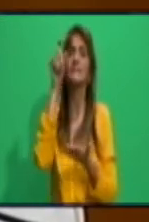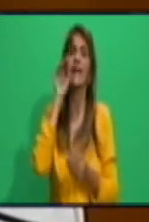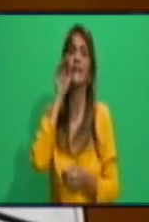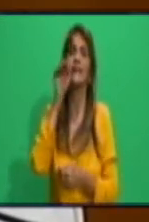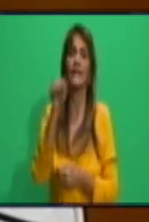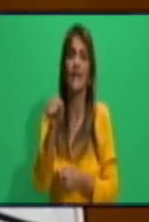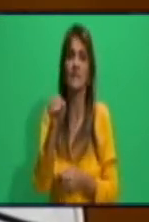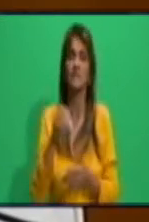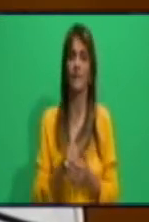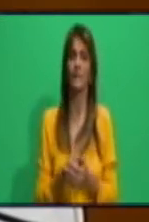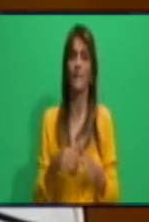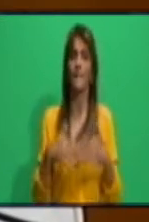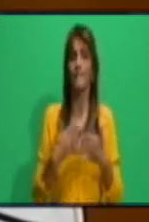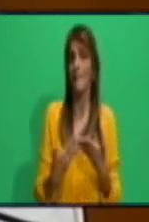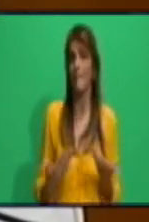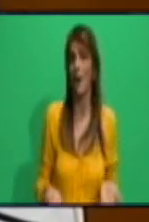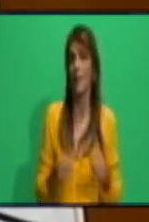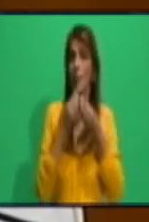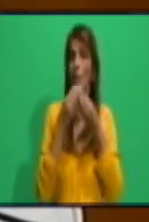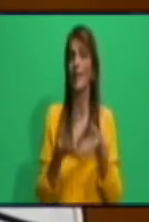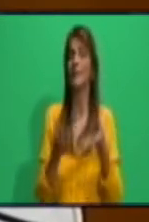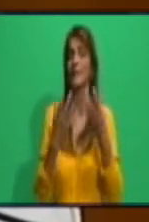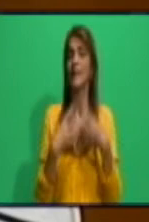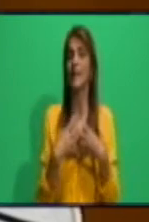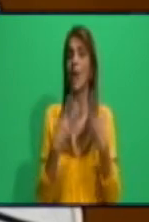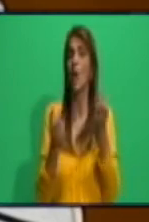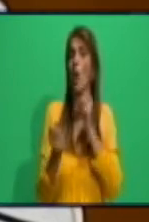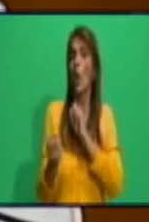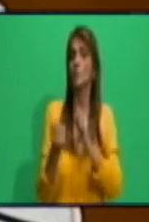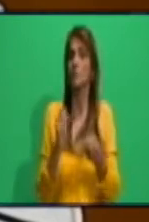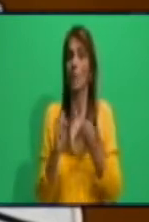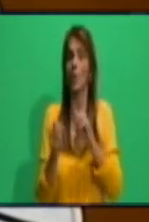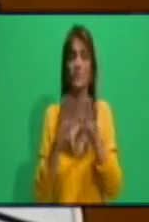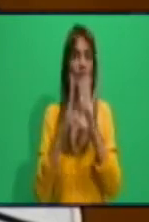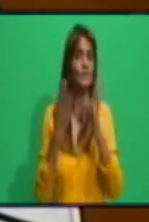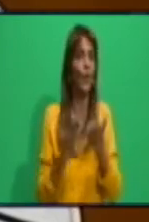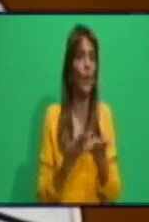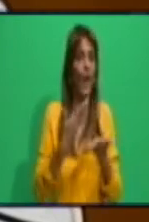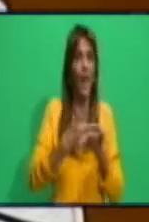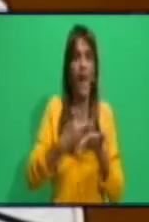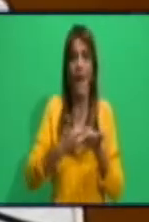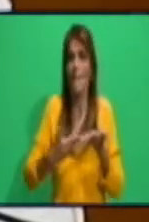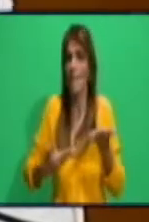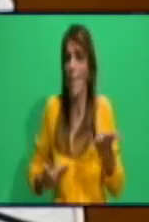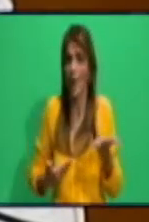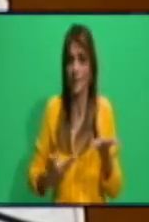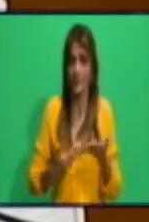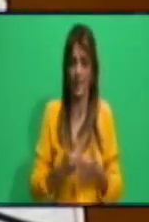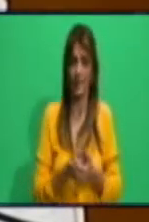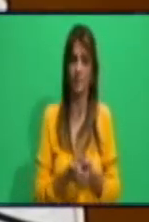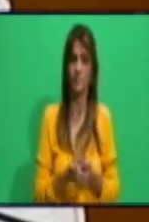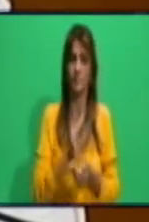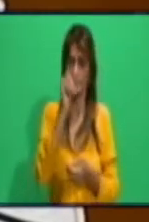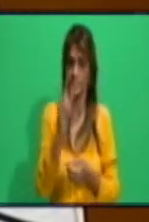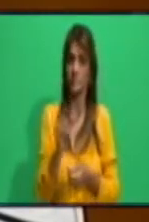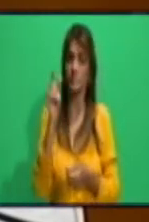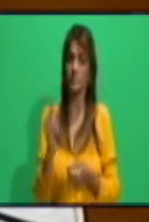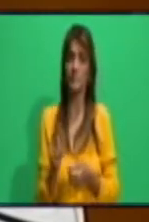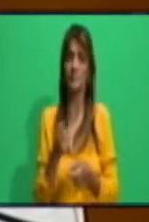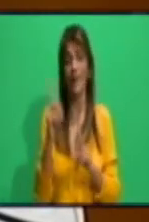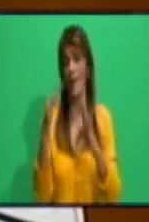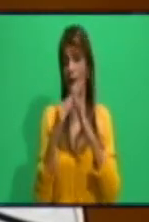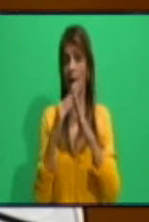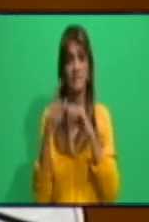el control de estas muestras y no pase lo que pueda estar pasando, o sea, claro, que te tomaron la muestra en la casa, no saben por dónde correr porque no va por el canal correcto